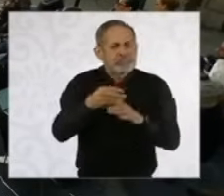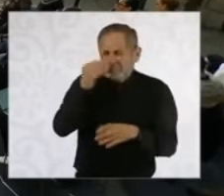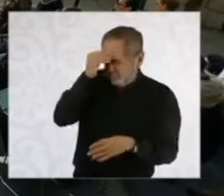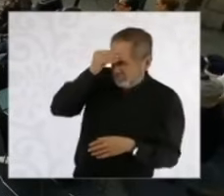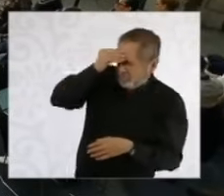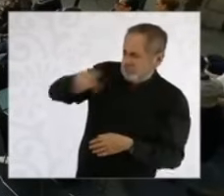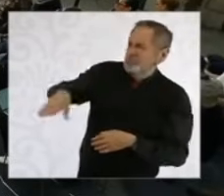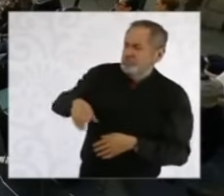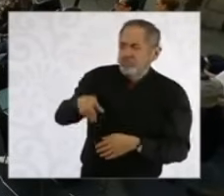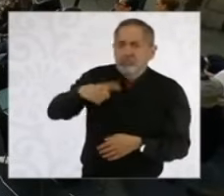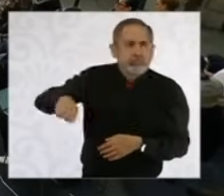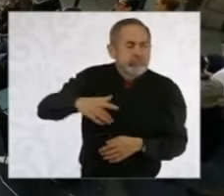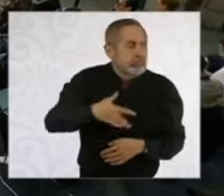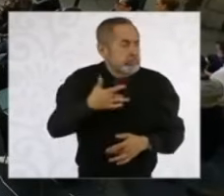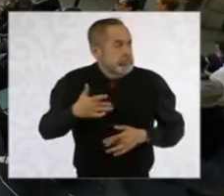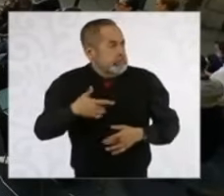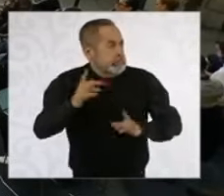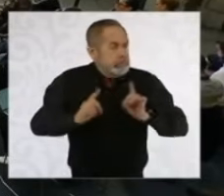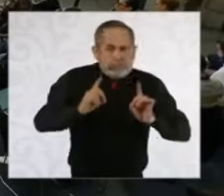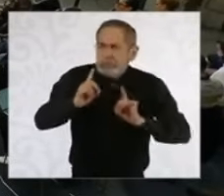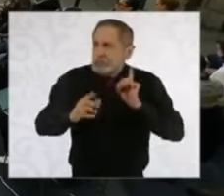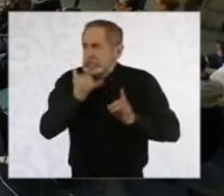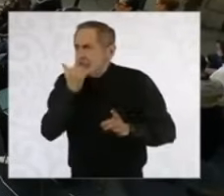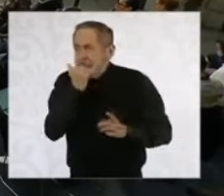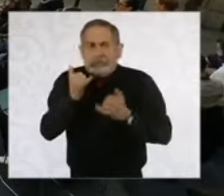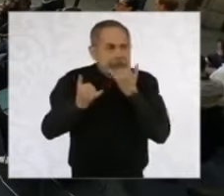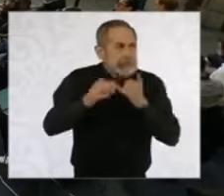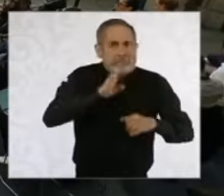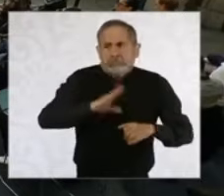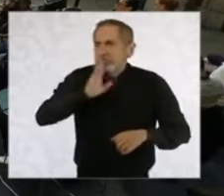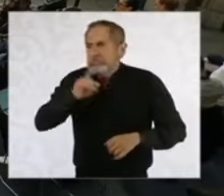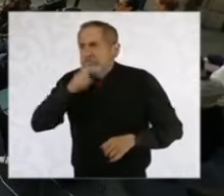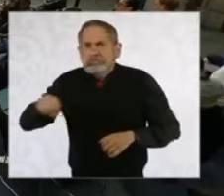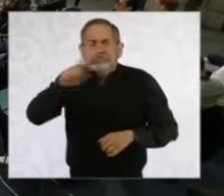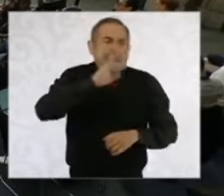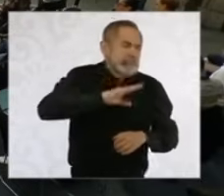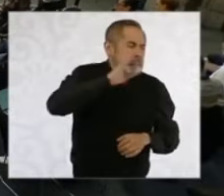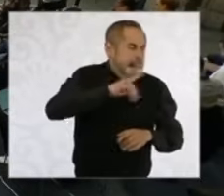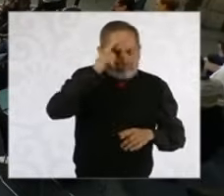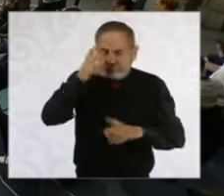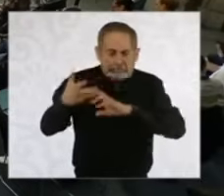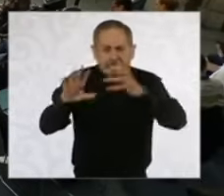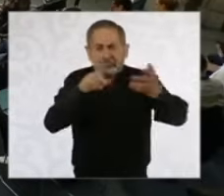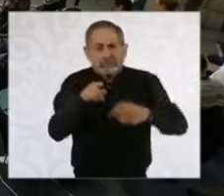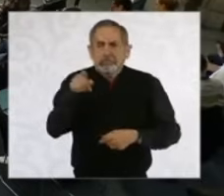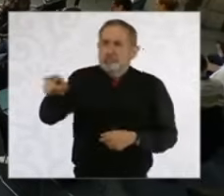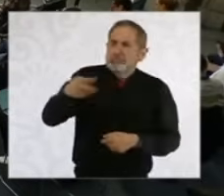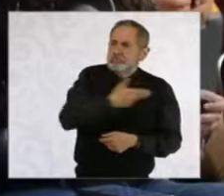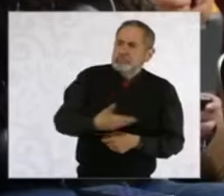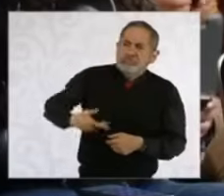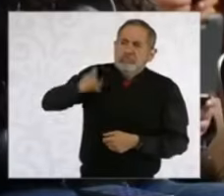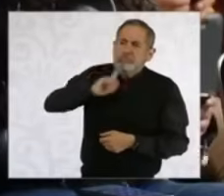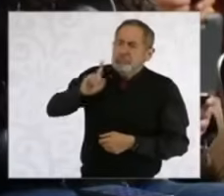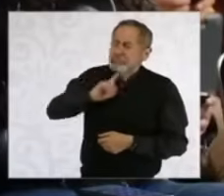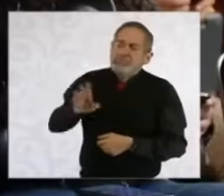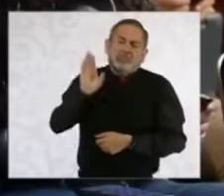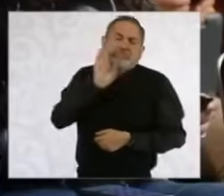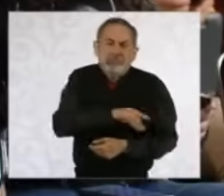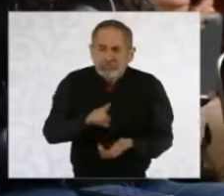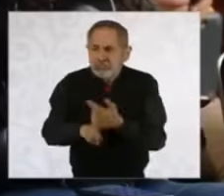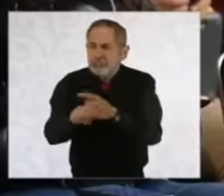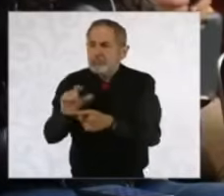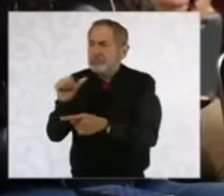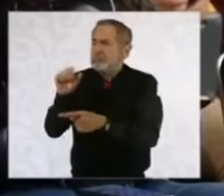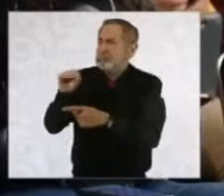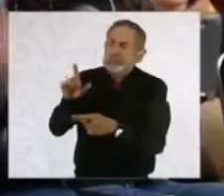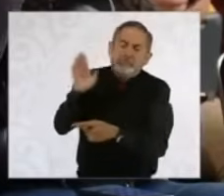esa incertidumbre, quieren crear esa imagen de que está mal, de que está usted empezando mal o que se terminó mal. Entonces,